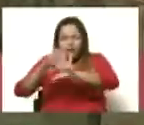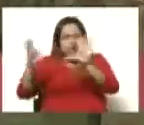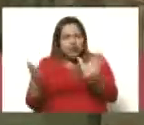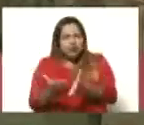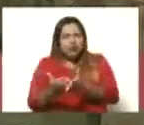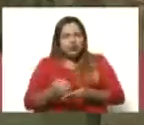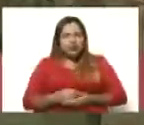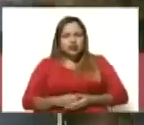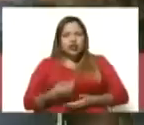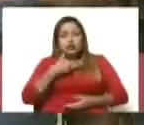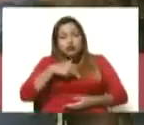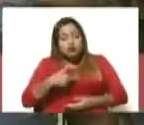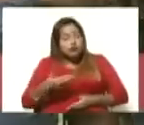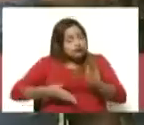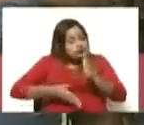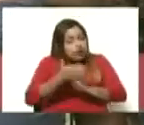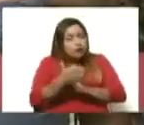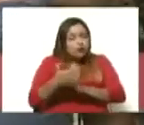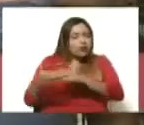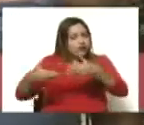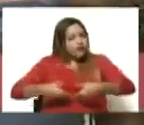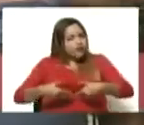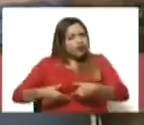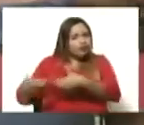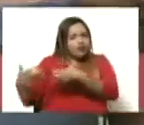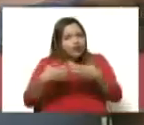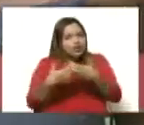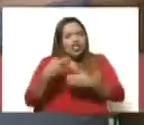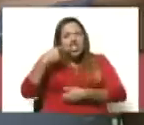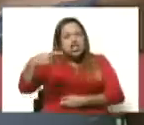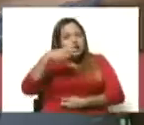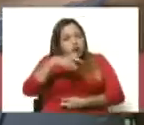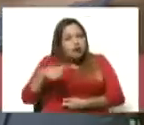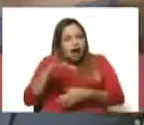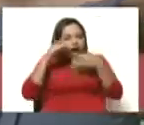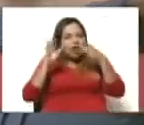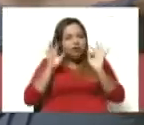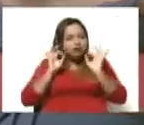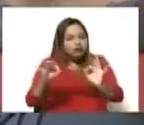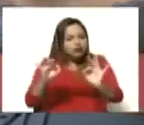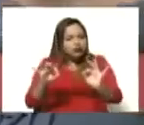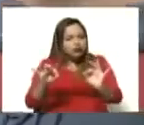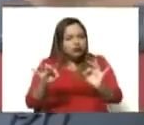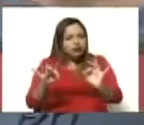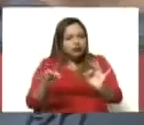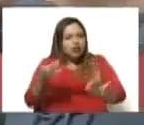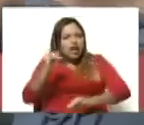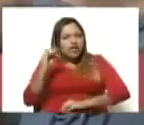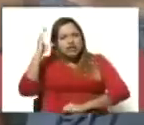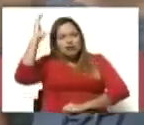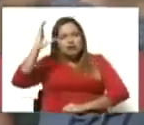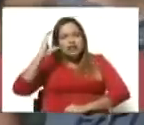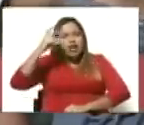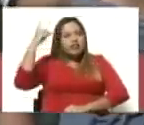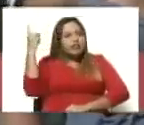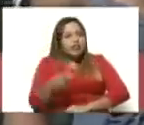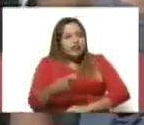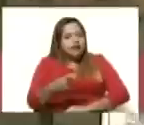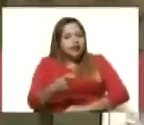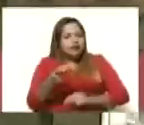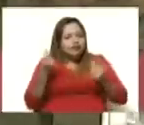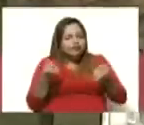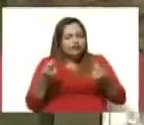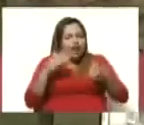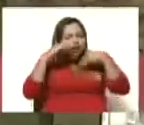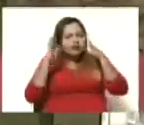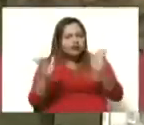Y nosotros vamos en esa batalla. Por eso le digo a nuestro pueblo, preparémonos para tener la capacidad de actuar a